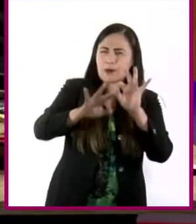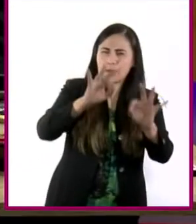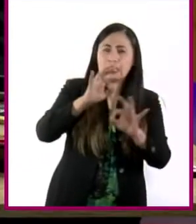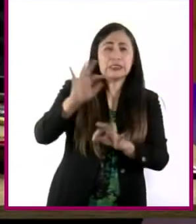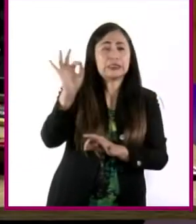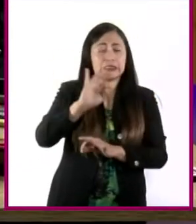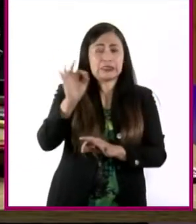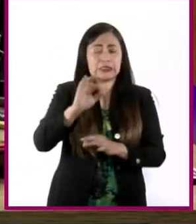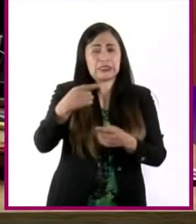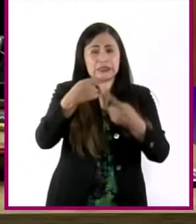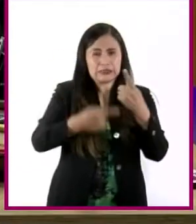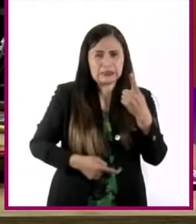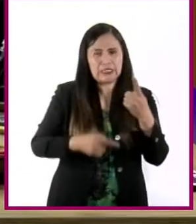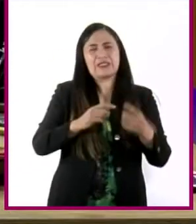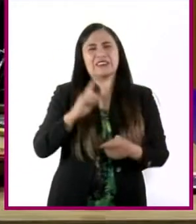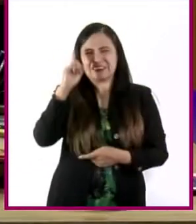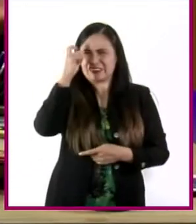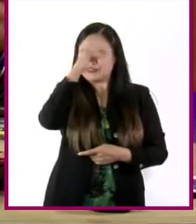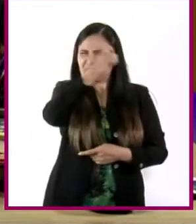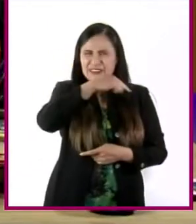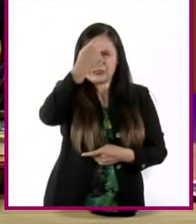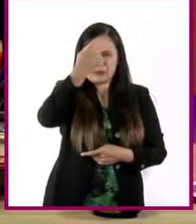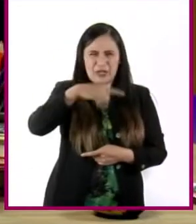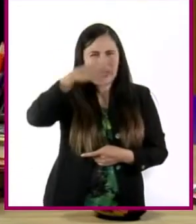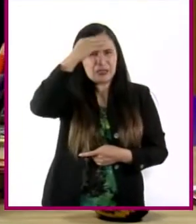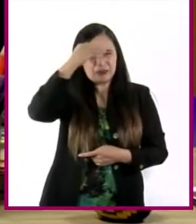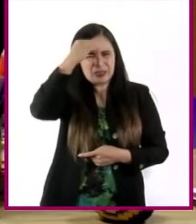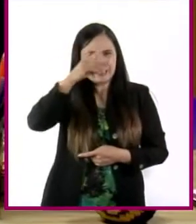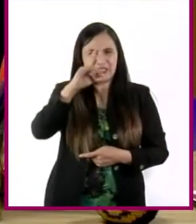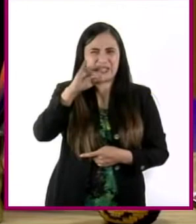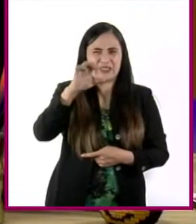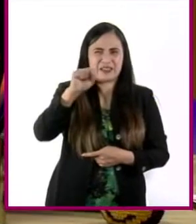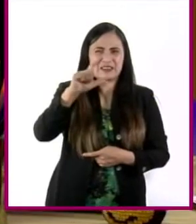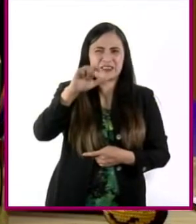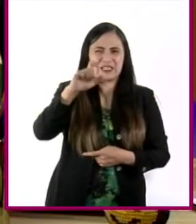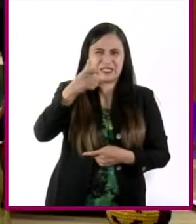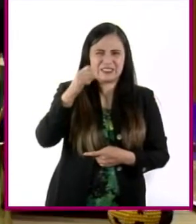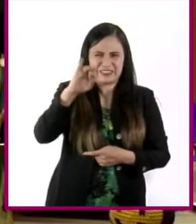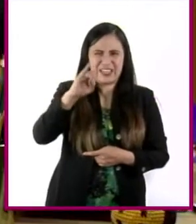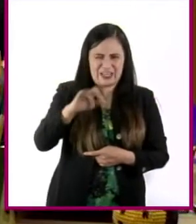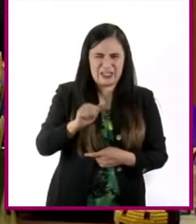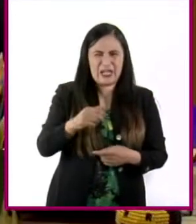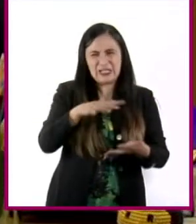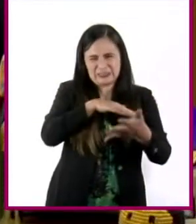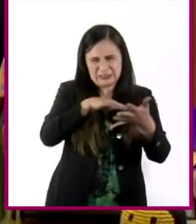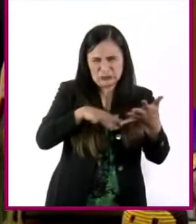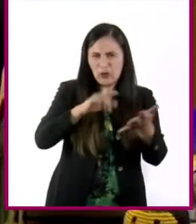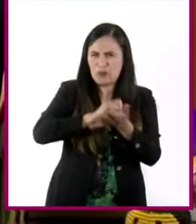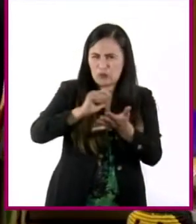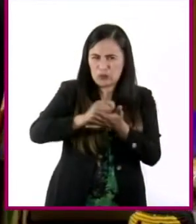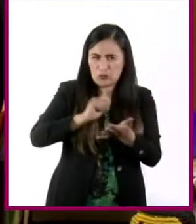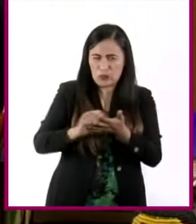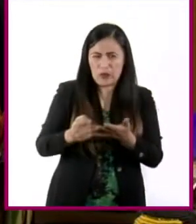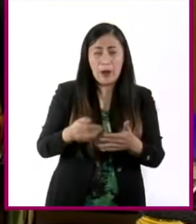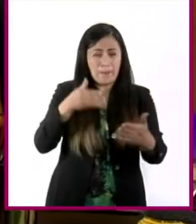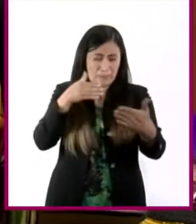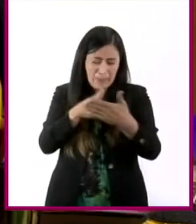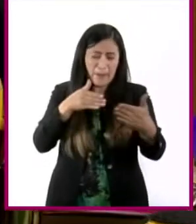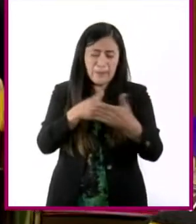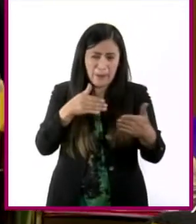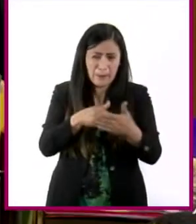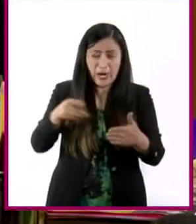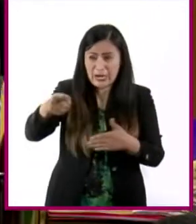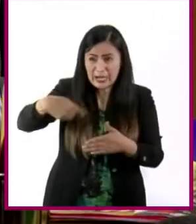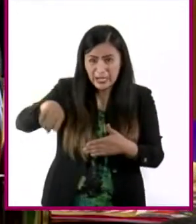la dislexia es un tipo de dificultad de aprendizaje relacionada con la lectura y la escritura, no es un impedimento para que quienes la